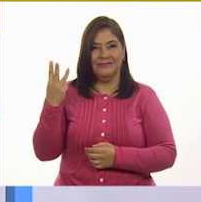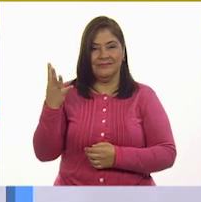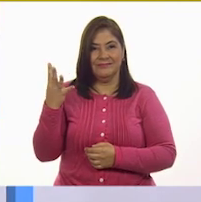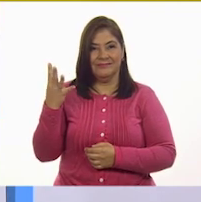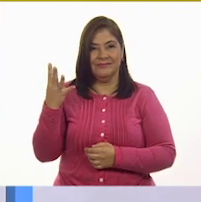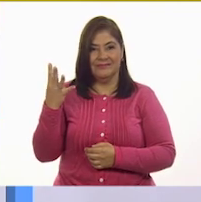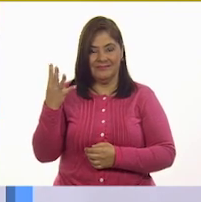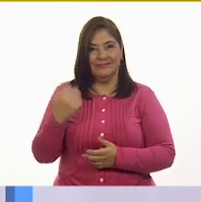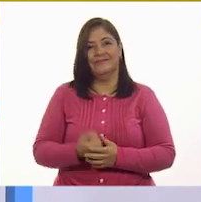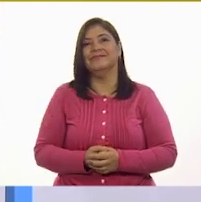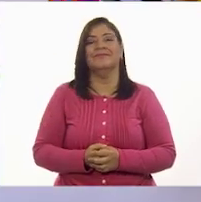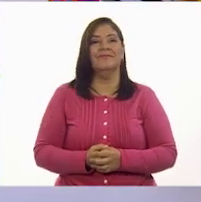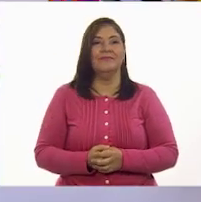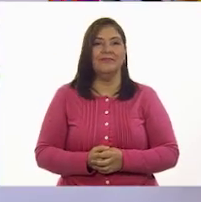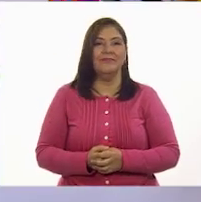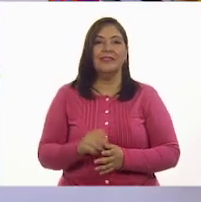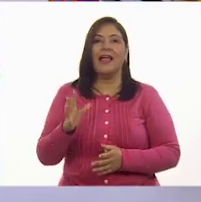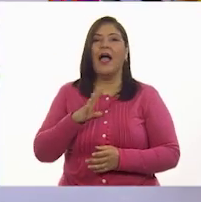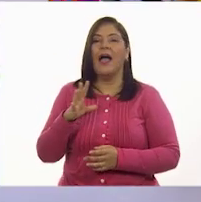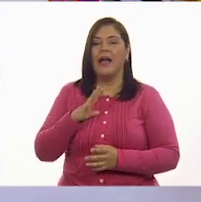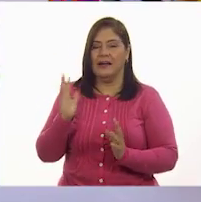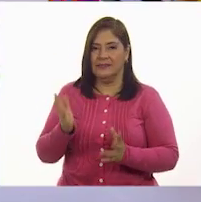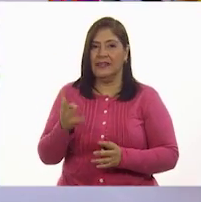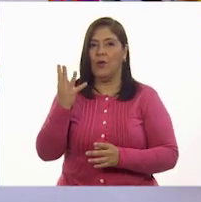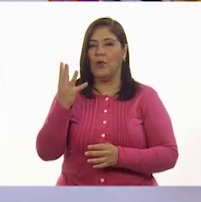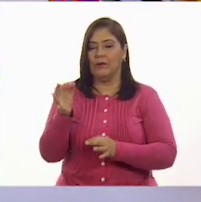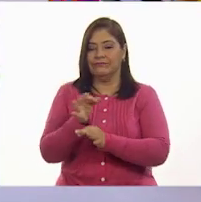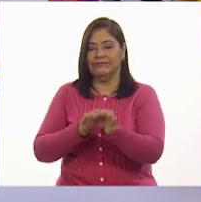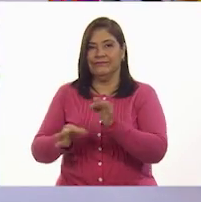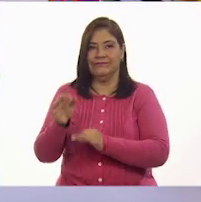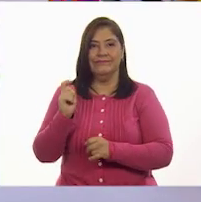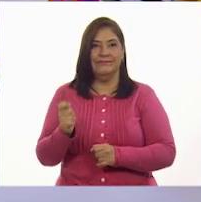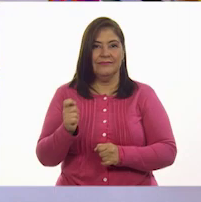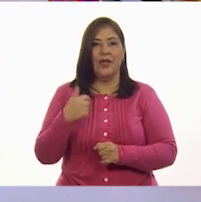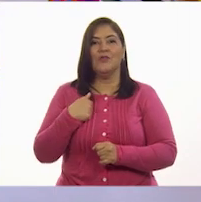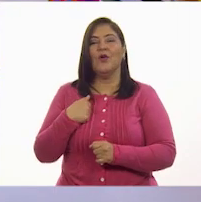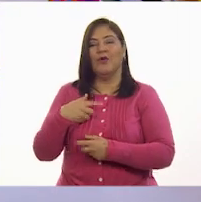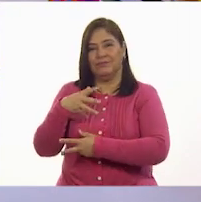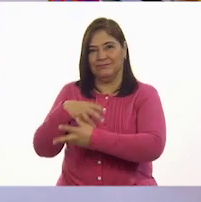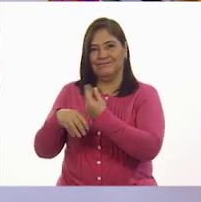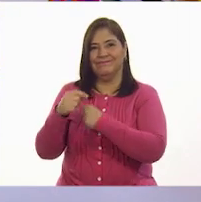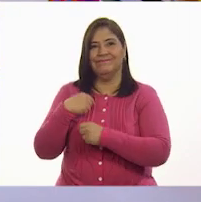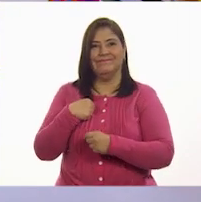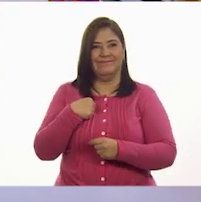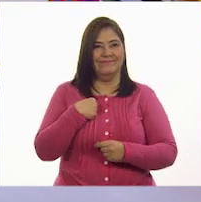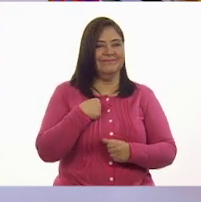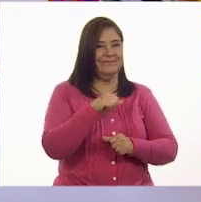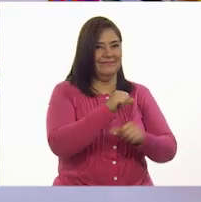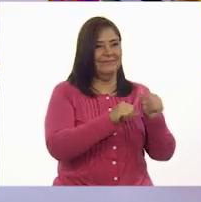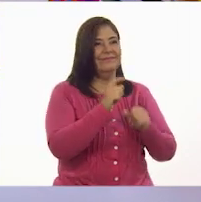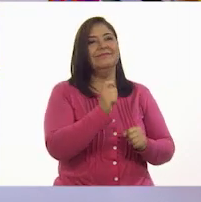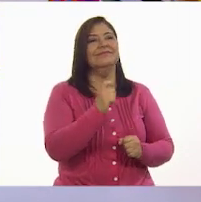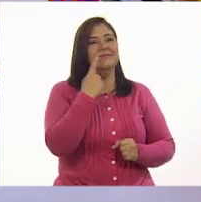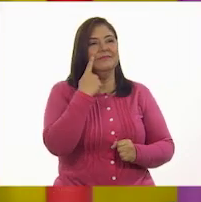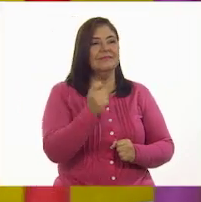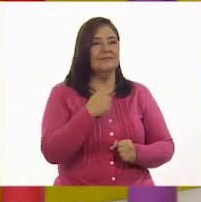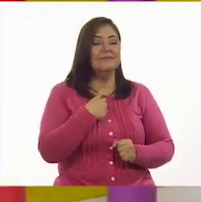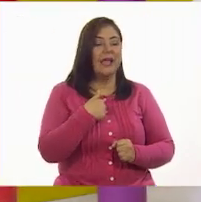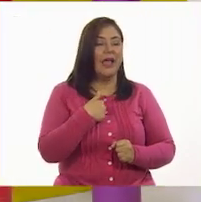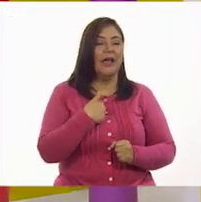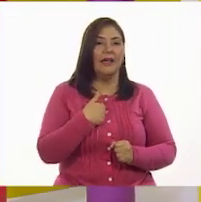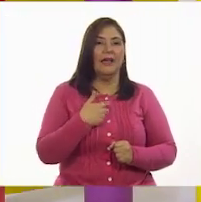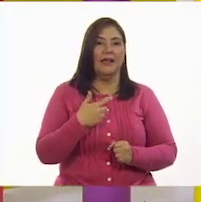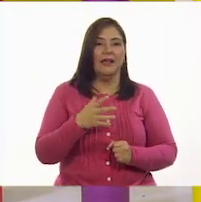y cuatro. Ya tengo entonces mis cuatro fichas. Me toca a mí otra vez. Me toca. Y... creo que ya recuperé mi cantidad de